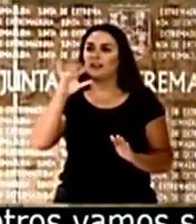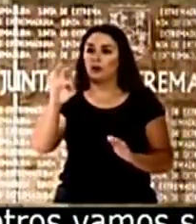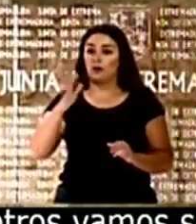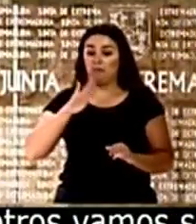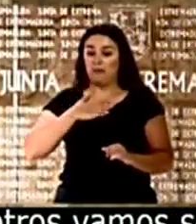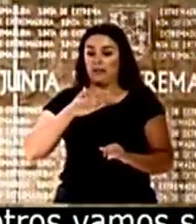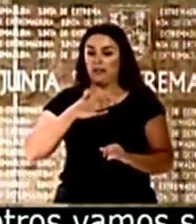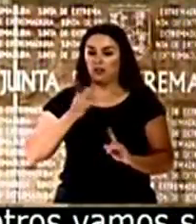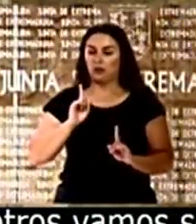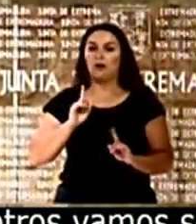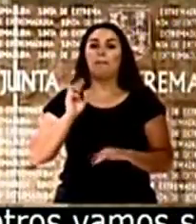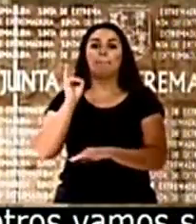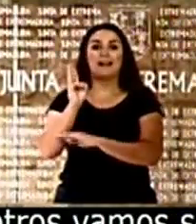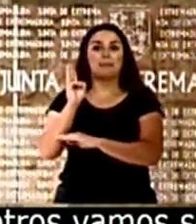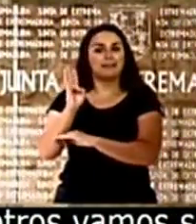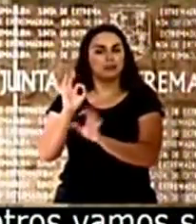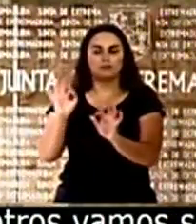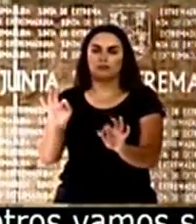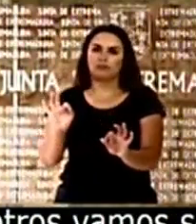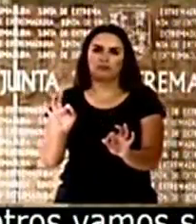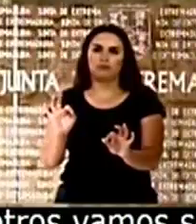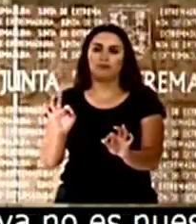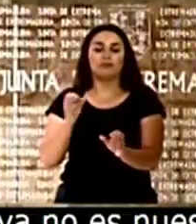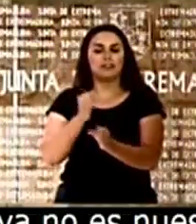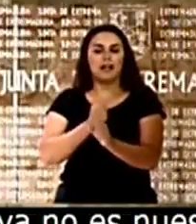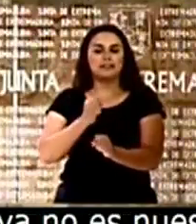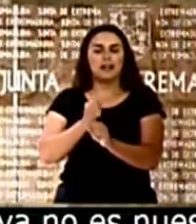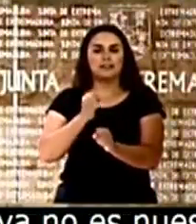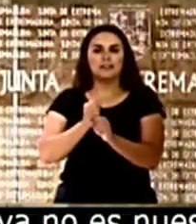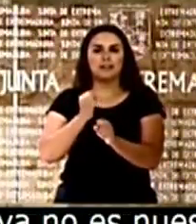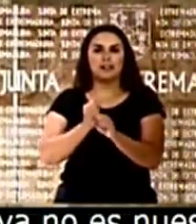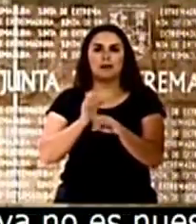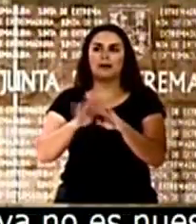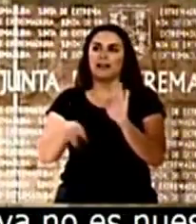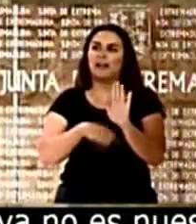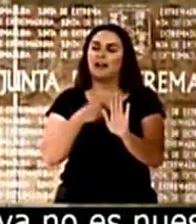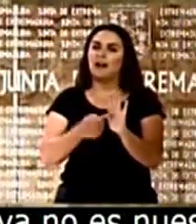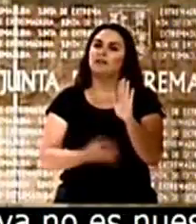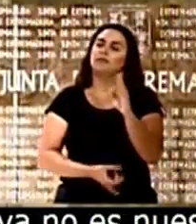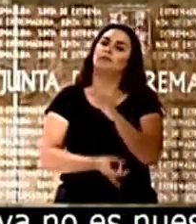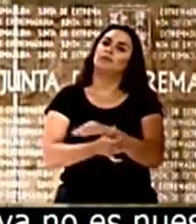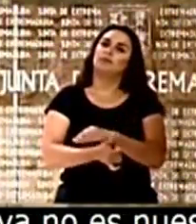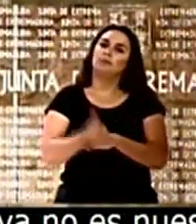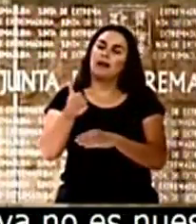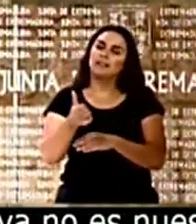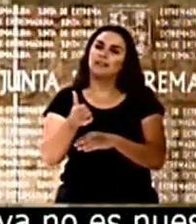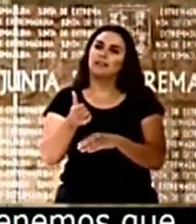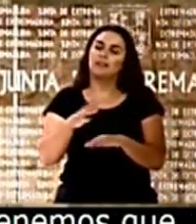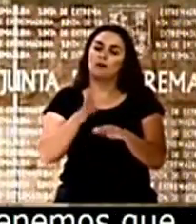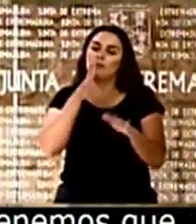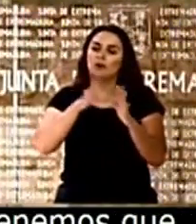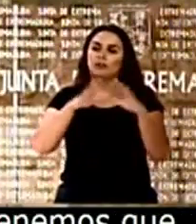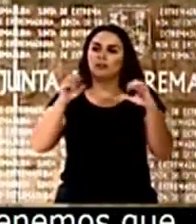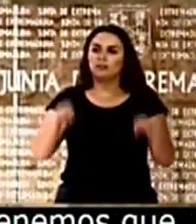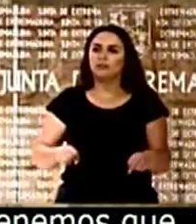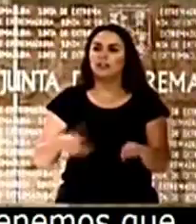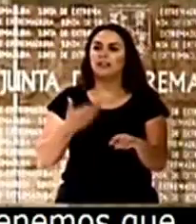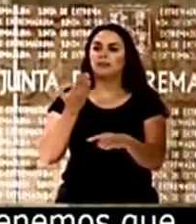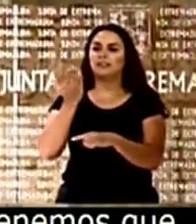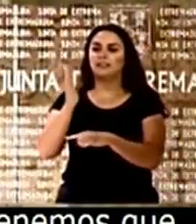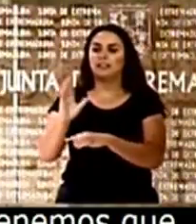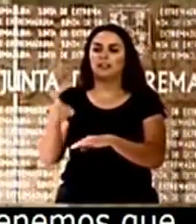lo fue, es del Parlamento. Lo que tenemos que hacer es trabajar para que esa ley salga adelante con el mayor consenso posible de los representantes